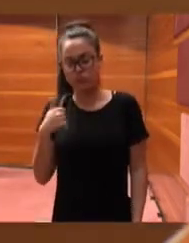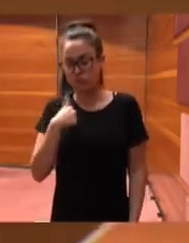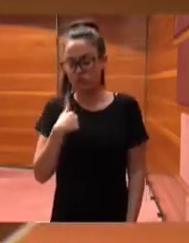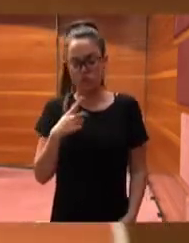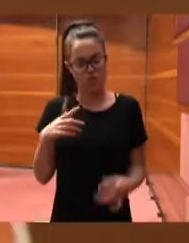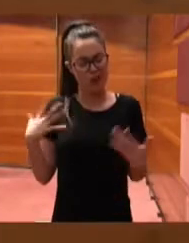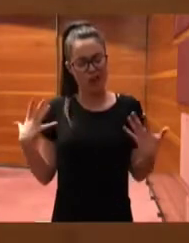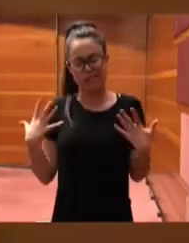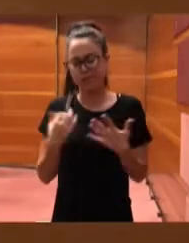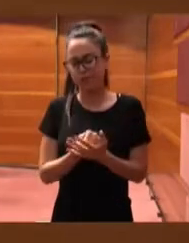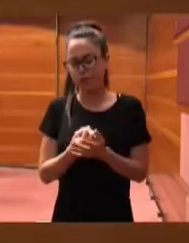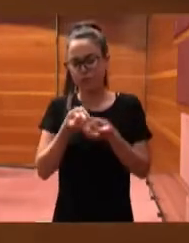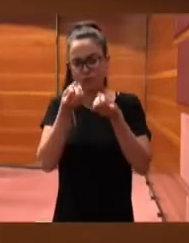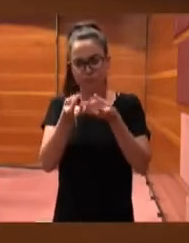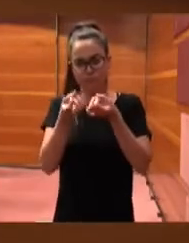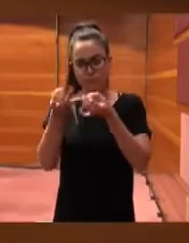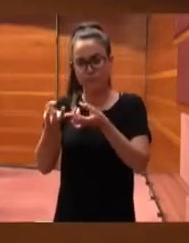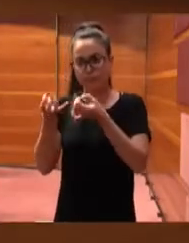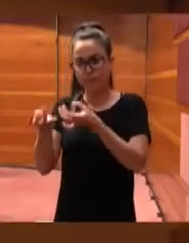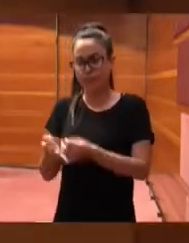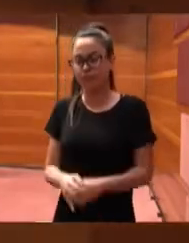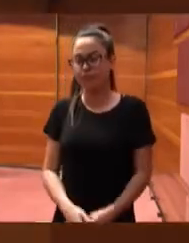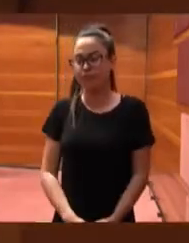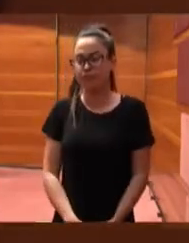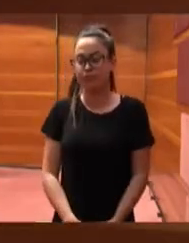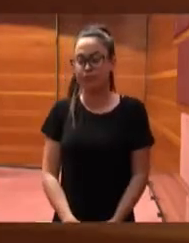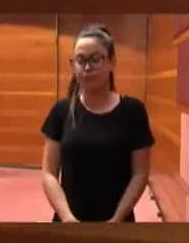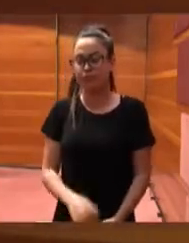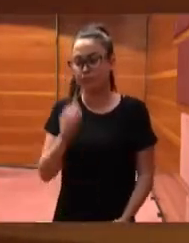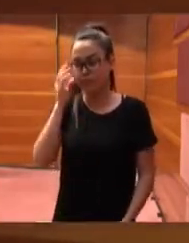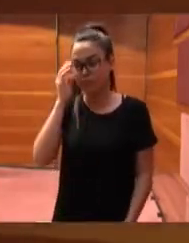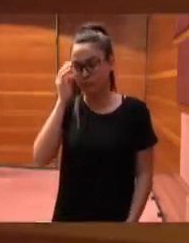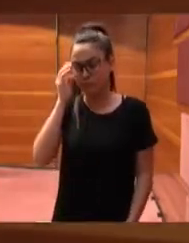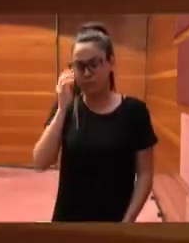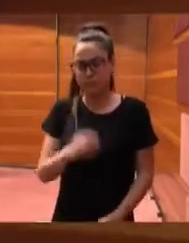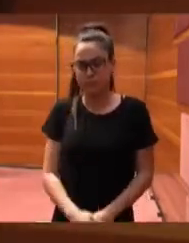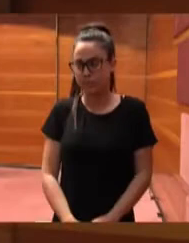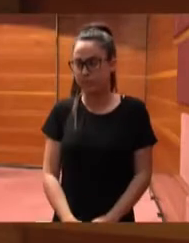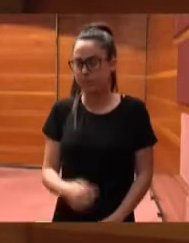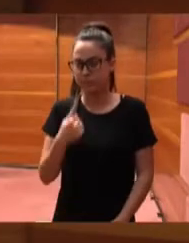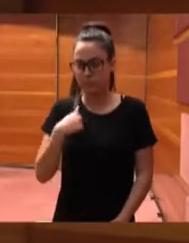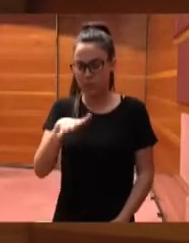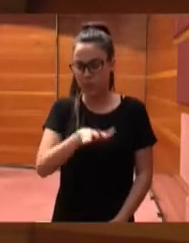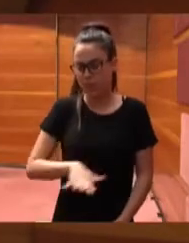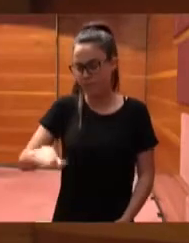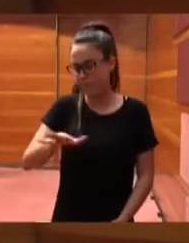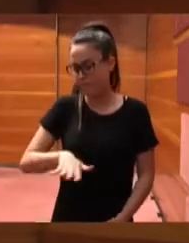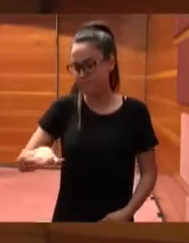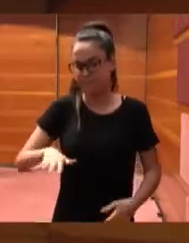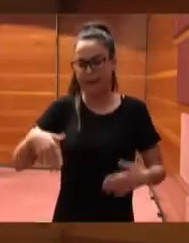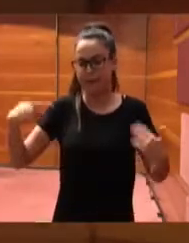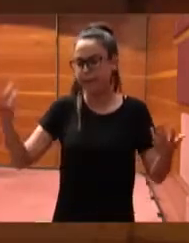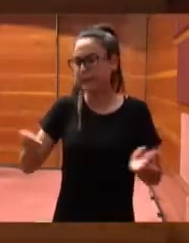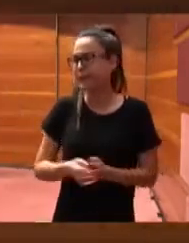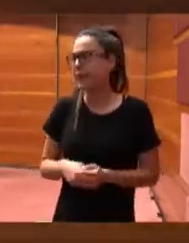comunico todo el mundo. Bueno, aunque lo segmentemos territorialmente, ¿vale? Lo que voy a hacer en el barrio de no sé qué, se los